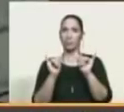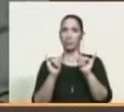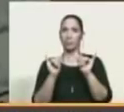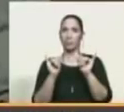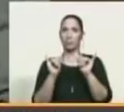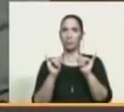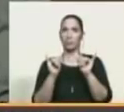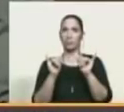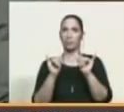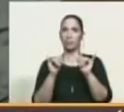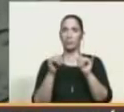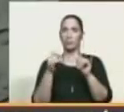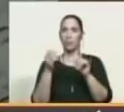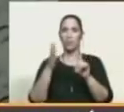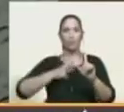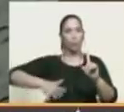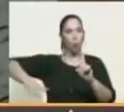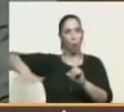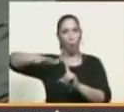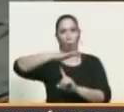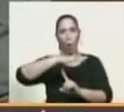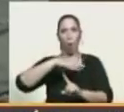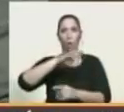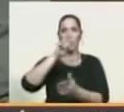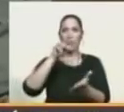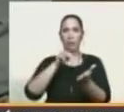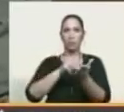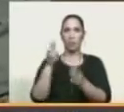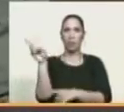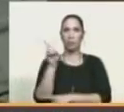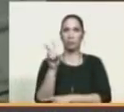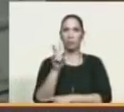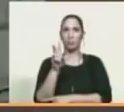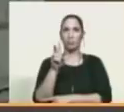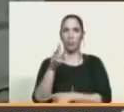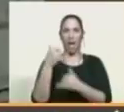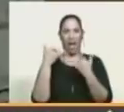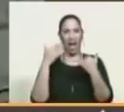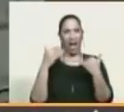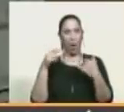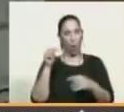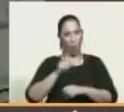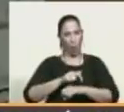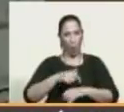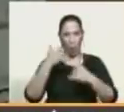vigencia en todo el territorio nacional a partir de ese momento.